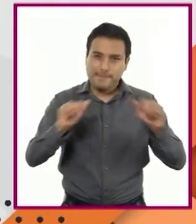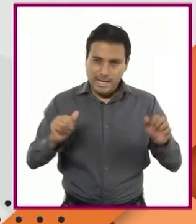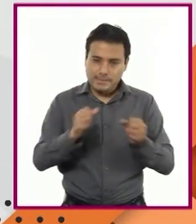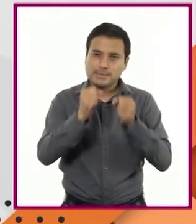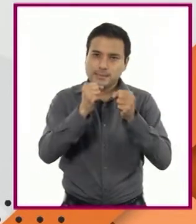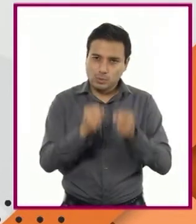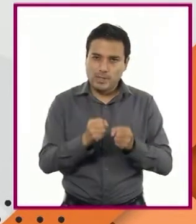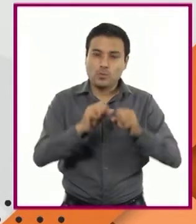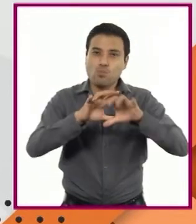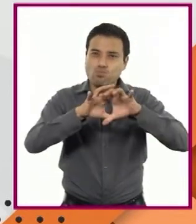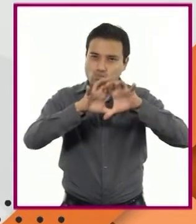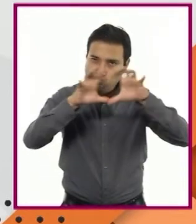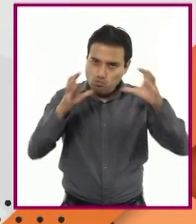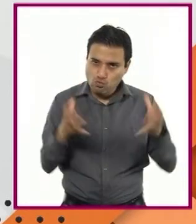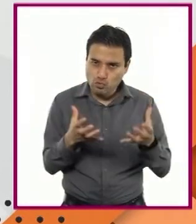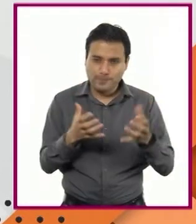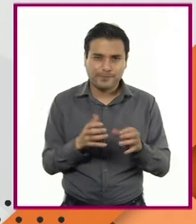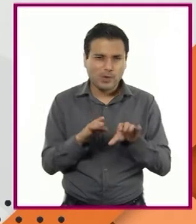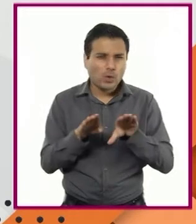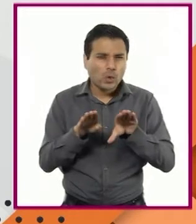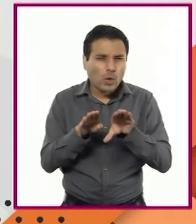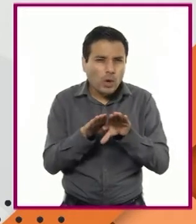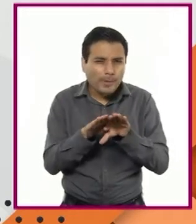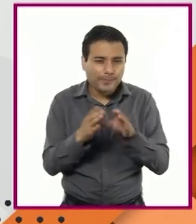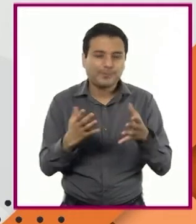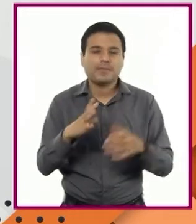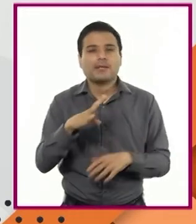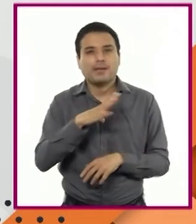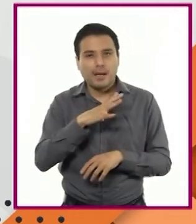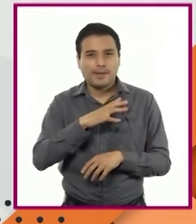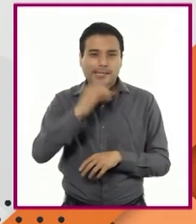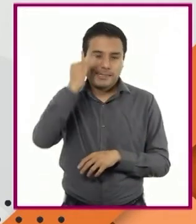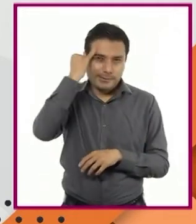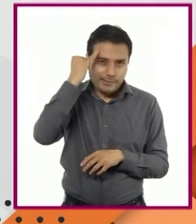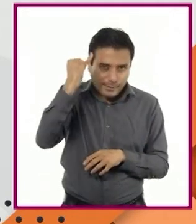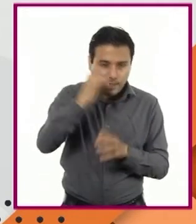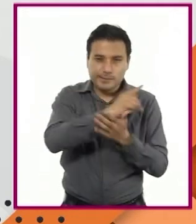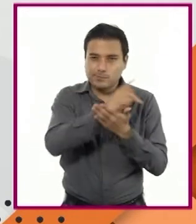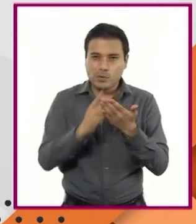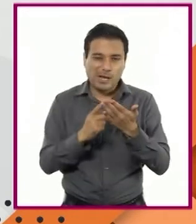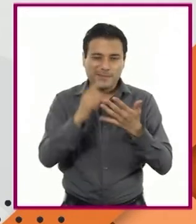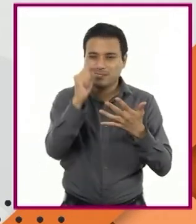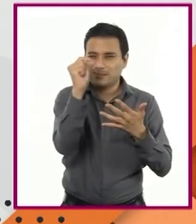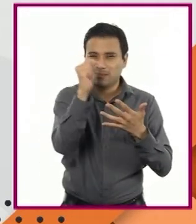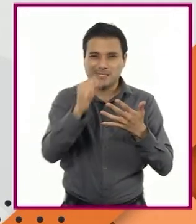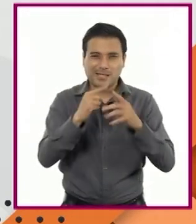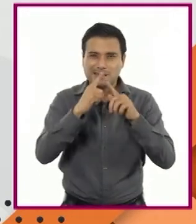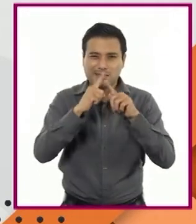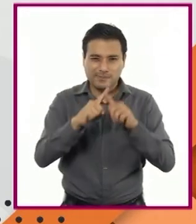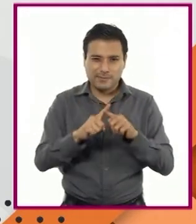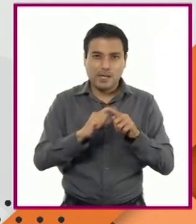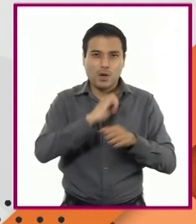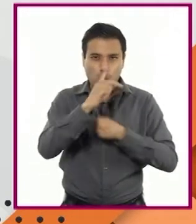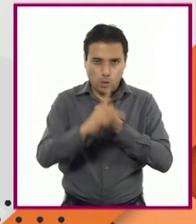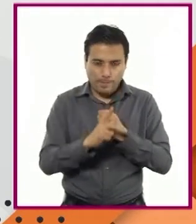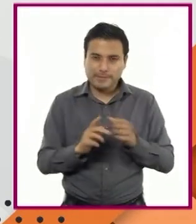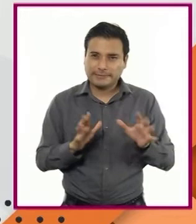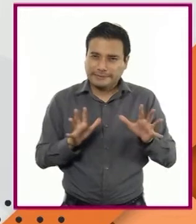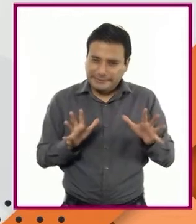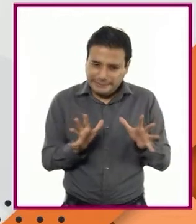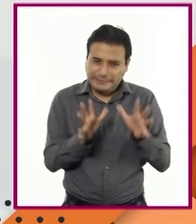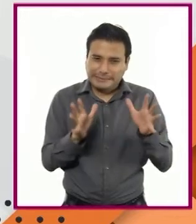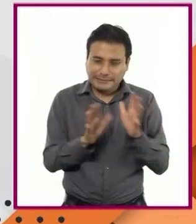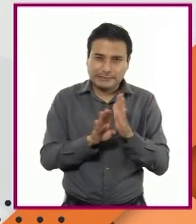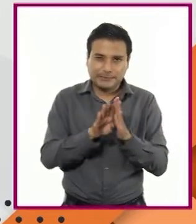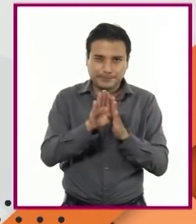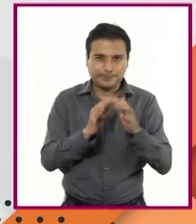el mundo a través de mecanismos y acciones que impulsaron la reconstrucción de Europa y de otros países